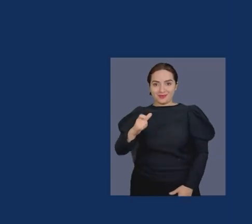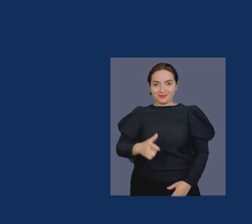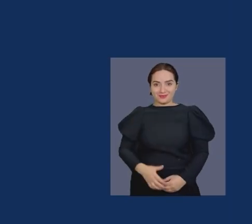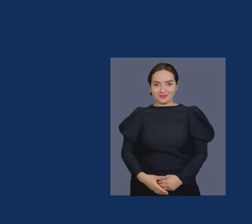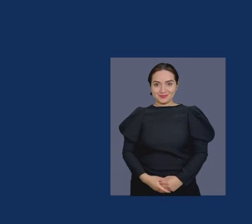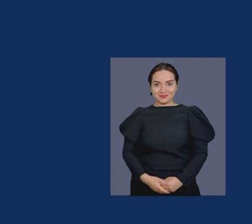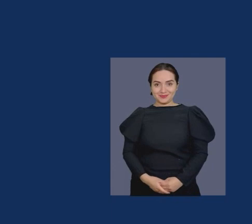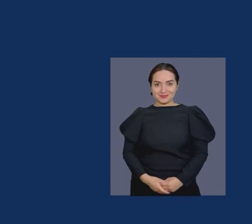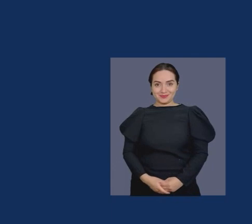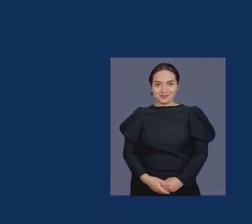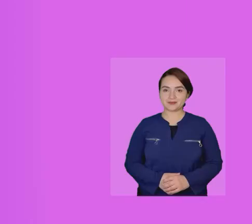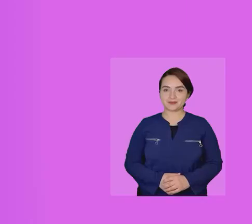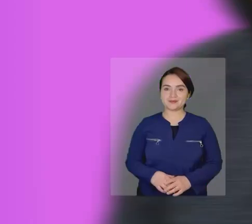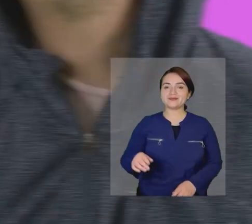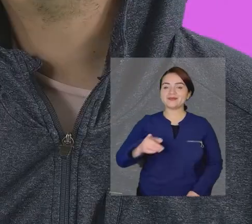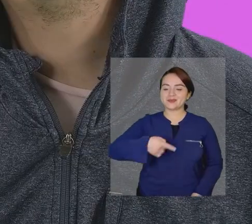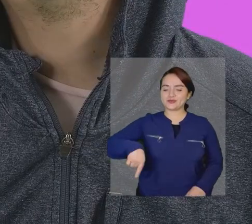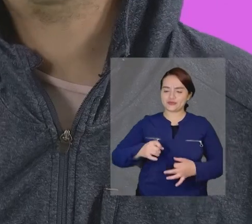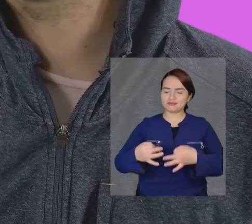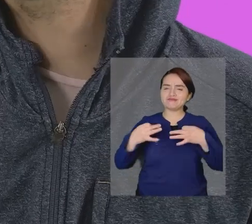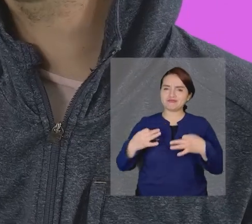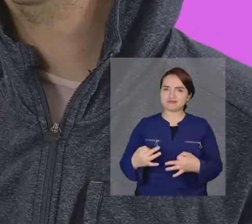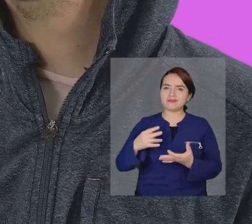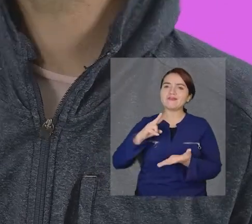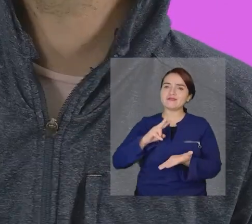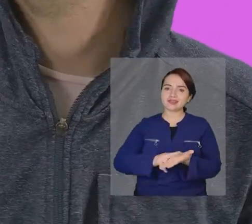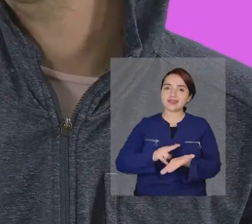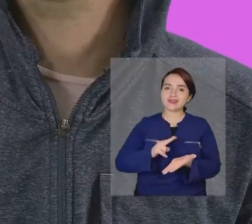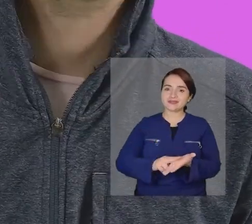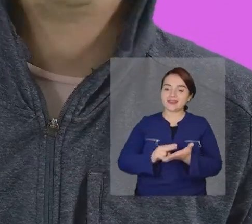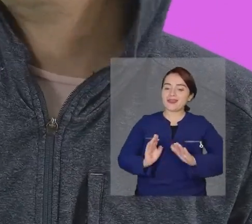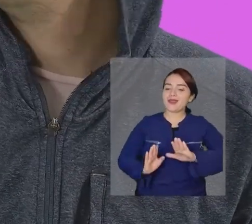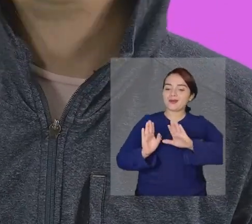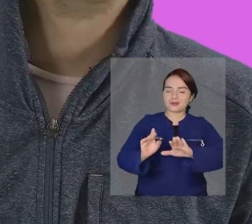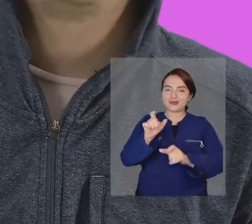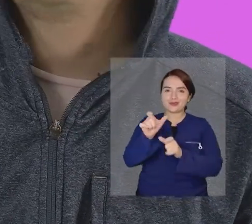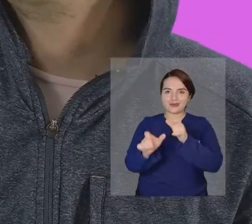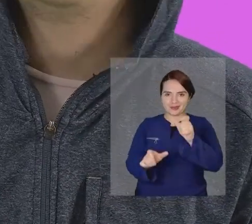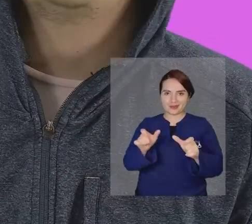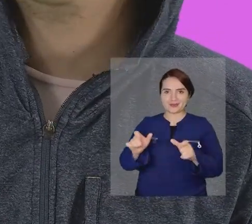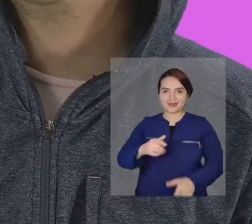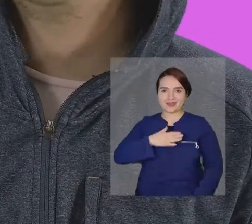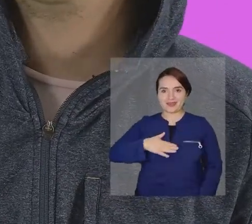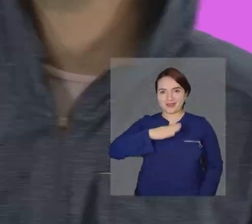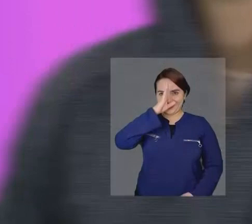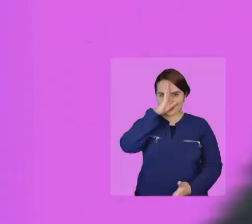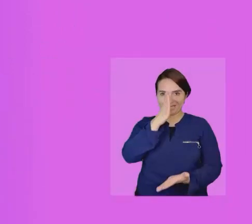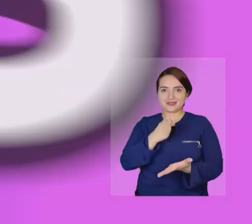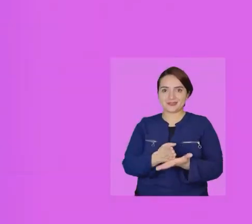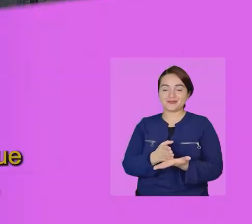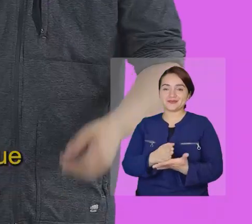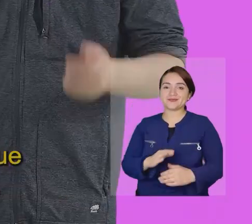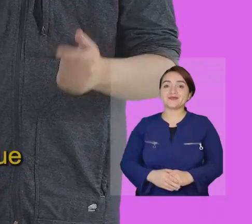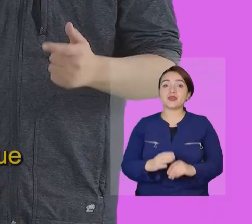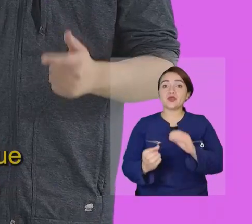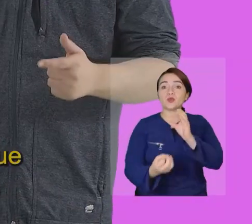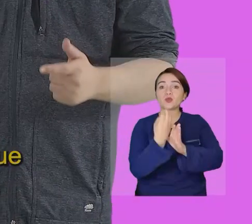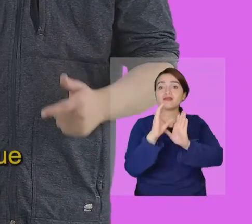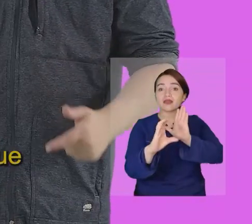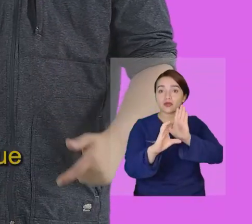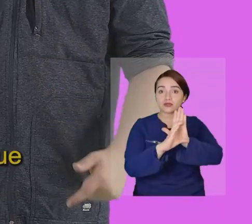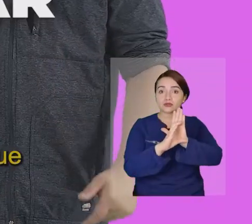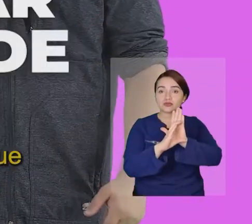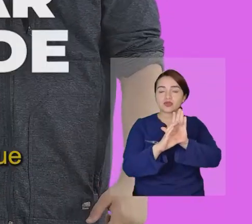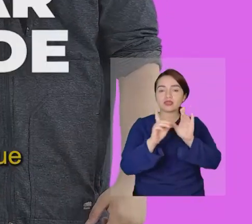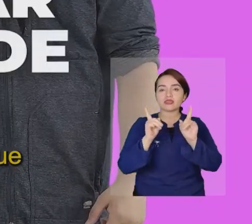partido de la gente por la razón y la gente queremos poder en la nueva